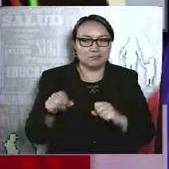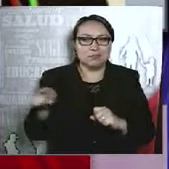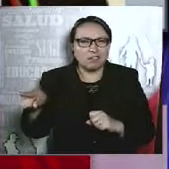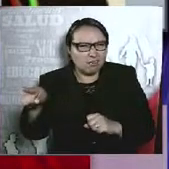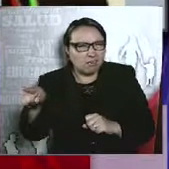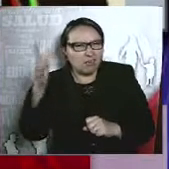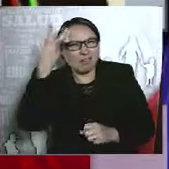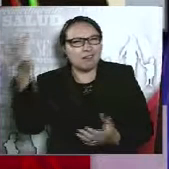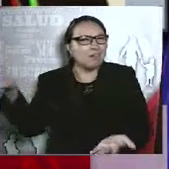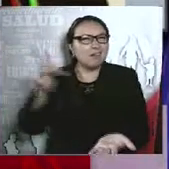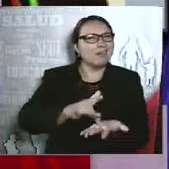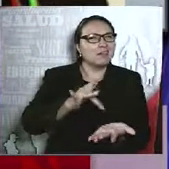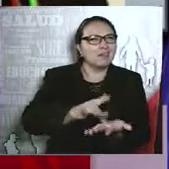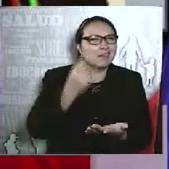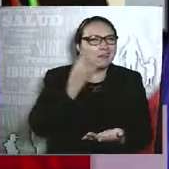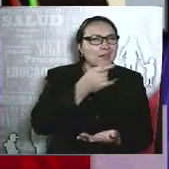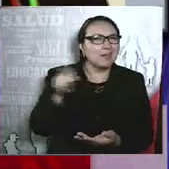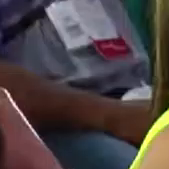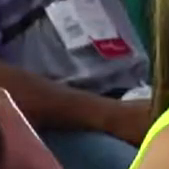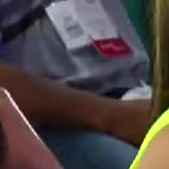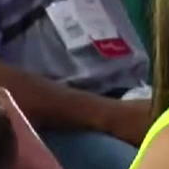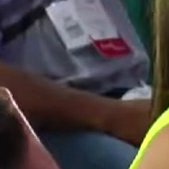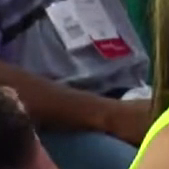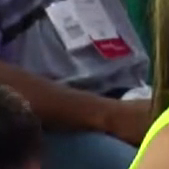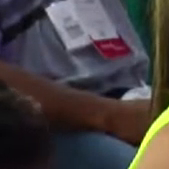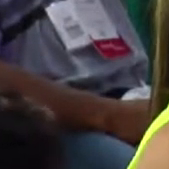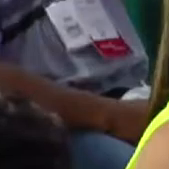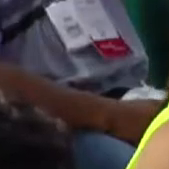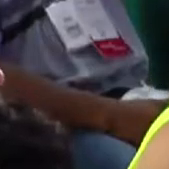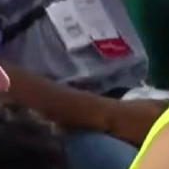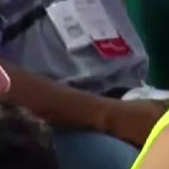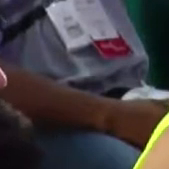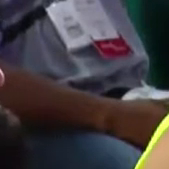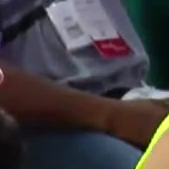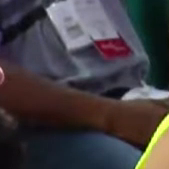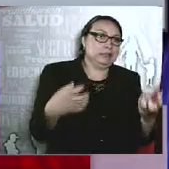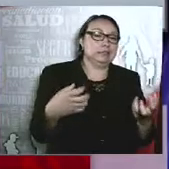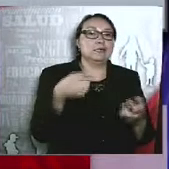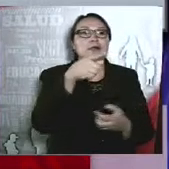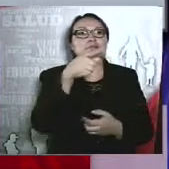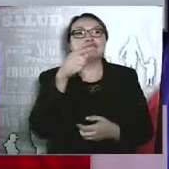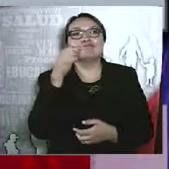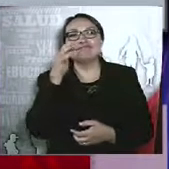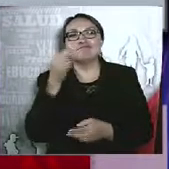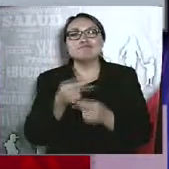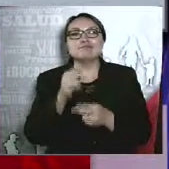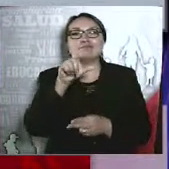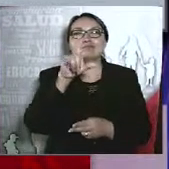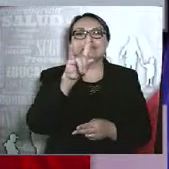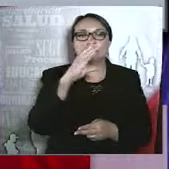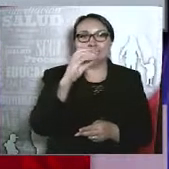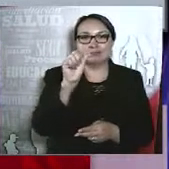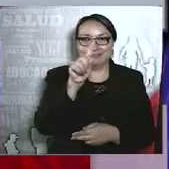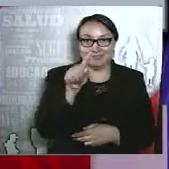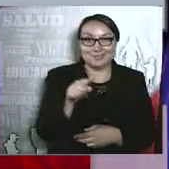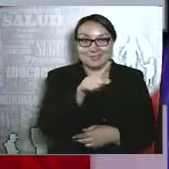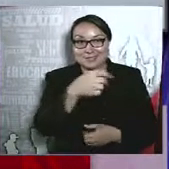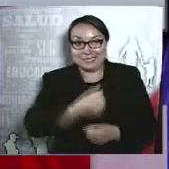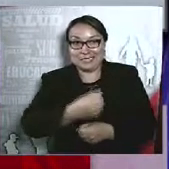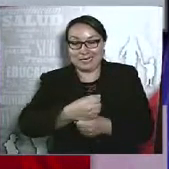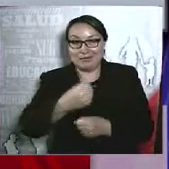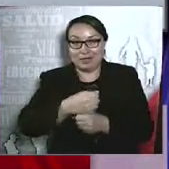un apoyo económico a la reintegración, y eso es un logro bien importante. En esto quisiera que Lucas, que trabaja con nosotros en toda la implementación de la política, nos